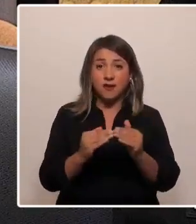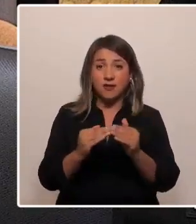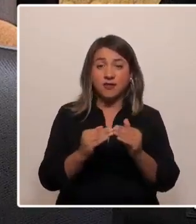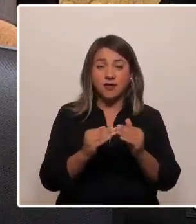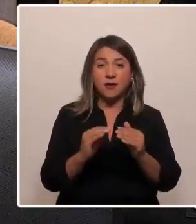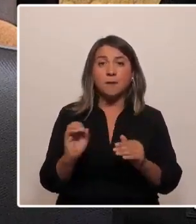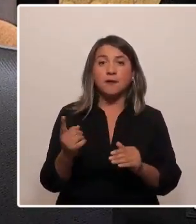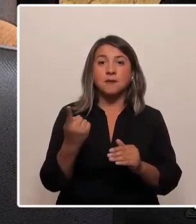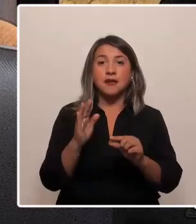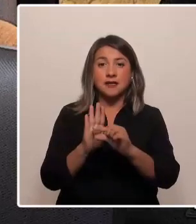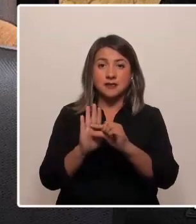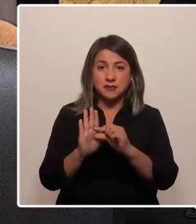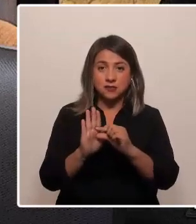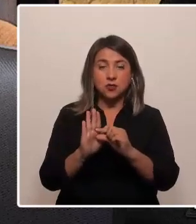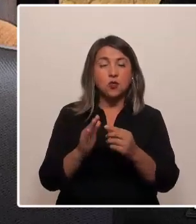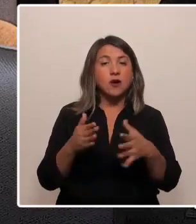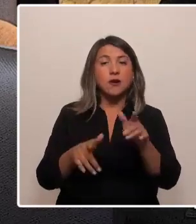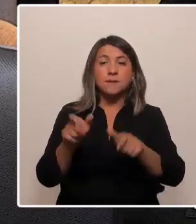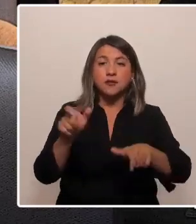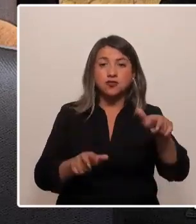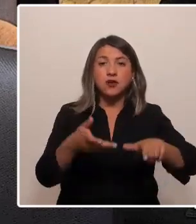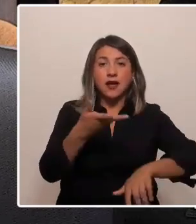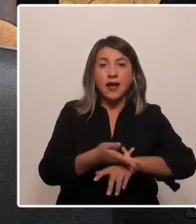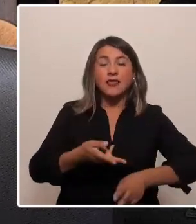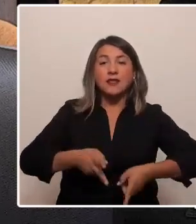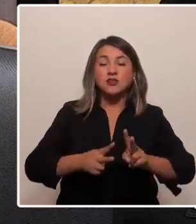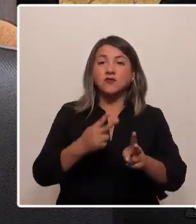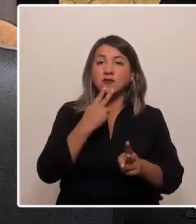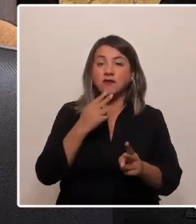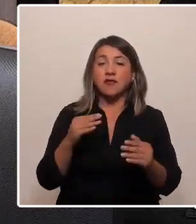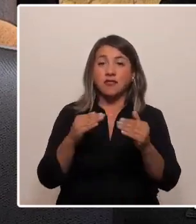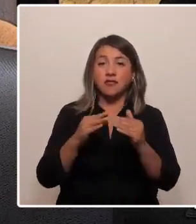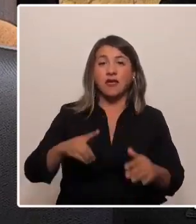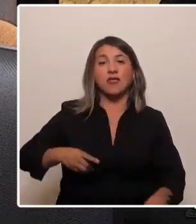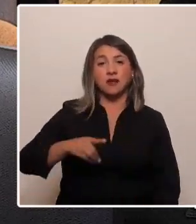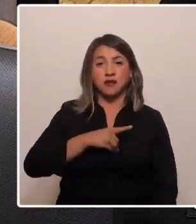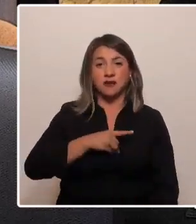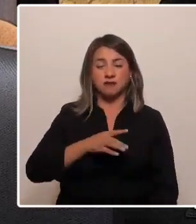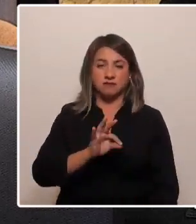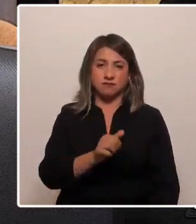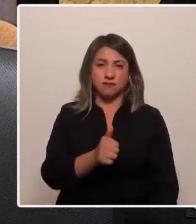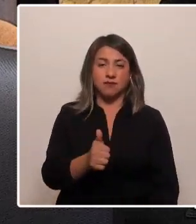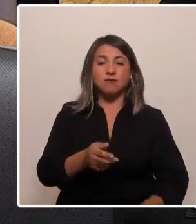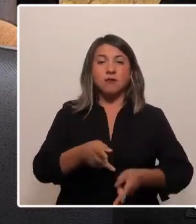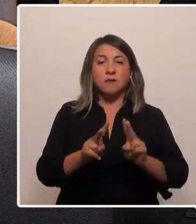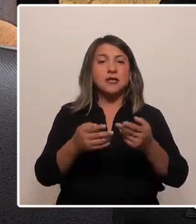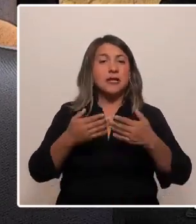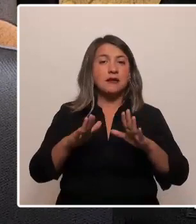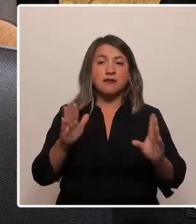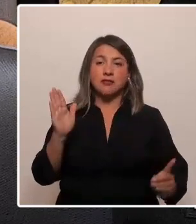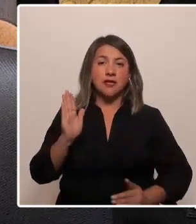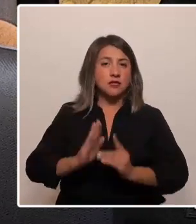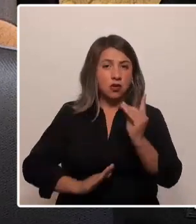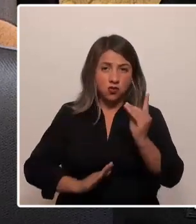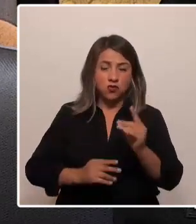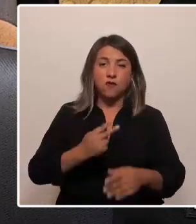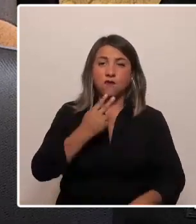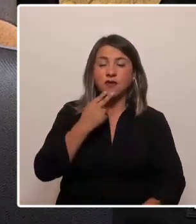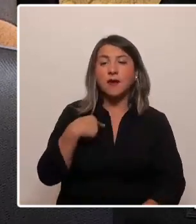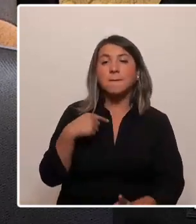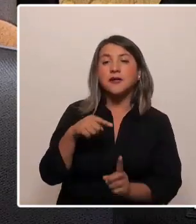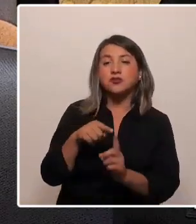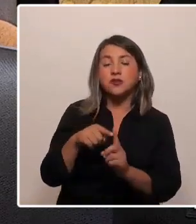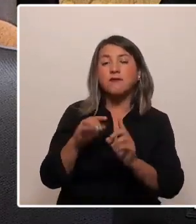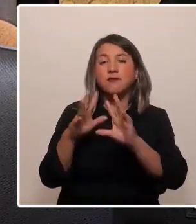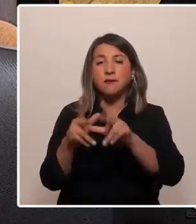inciso que toda persona tiene derecho a una vivienda digna y adecuada, que permite el libre desarrollo de una vida personal,